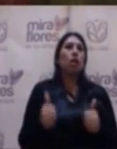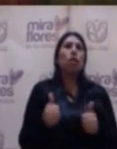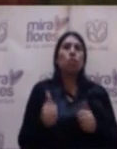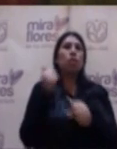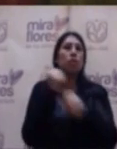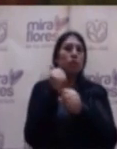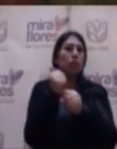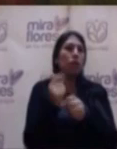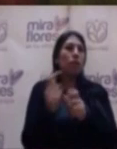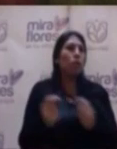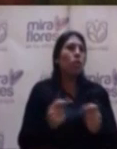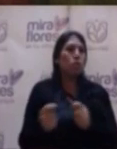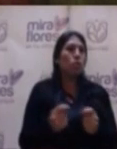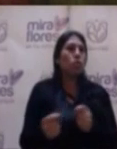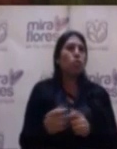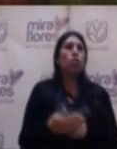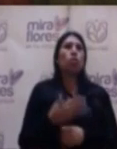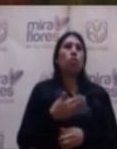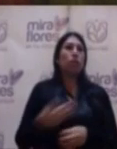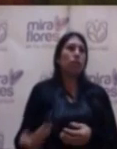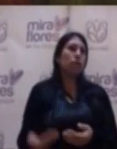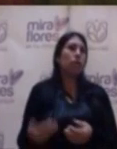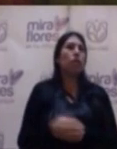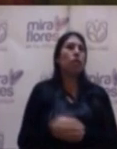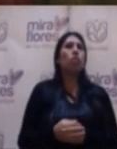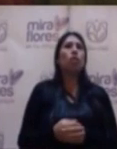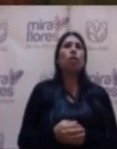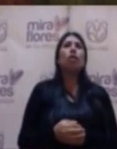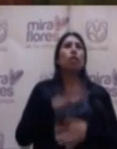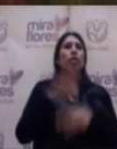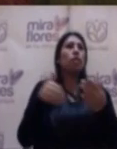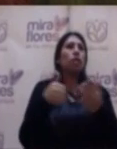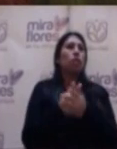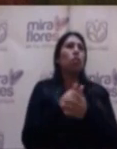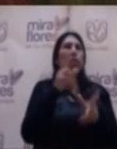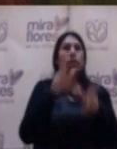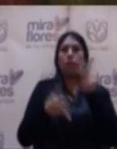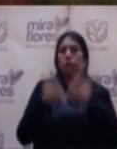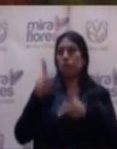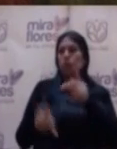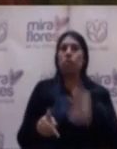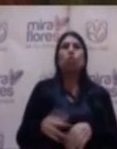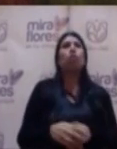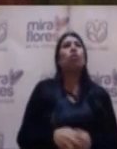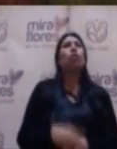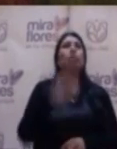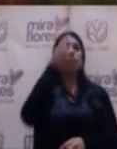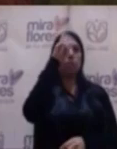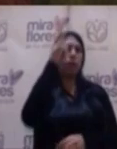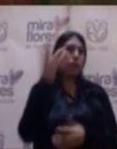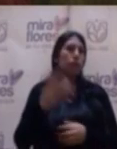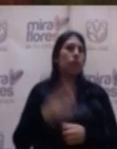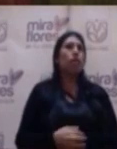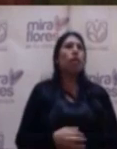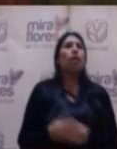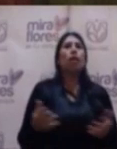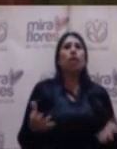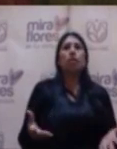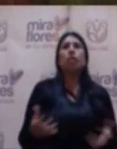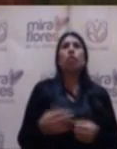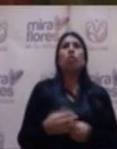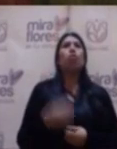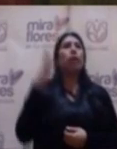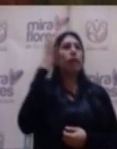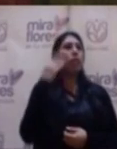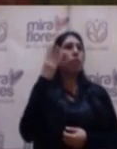y la calidad de vida de todos los ciudadanos del país. Ha sido una experiencia en ese sentido muy rica, he